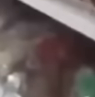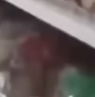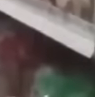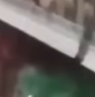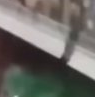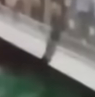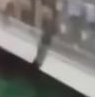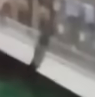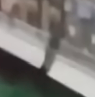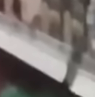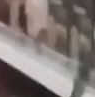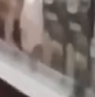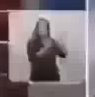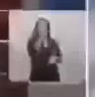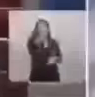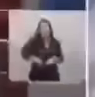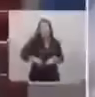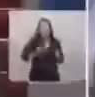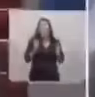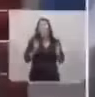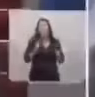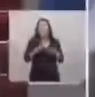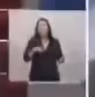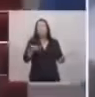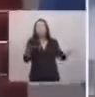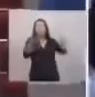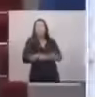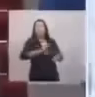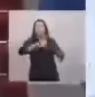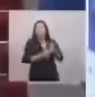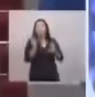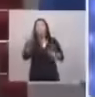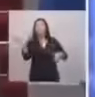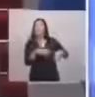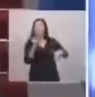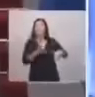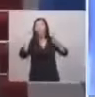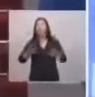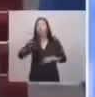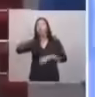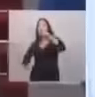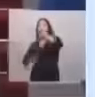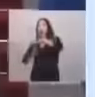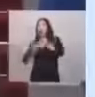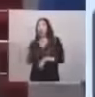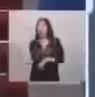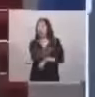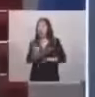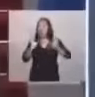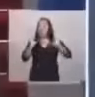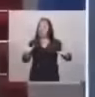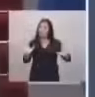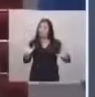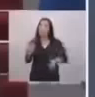nita a ver para déjame hacer una pregunta somos anarquistas de mediano y largo plazo y somos pragmáticos de corto eso quer decir yo soy me preguntas a mí